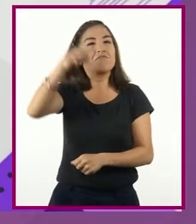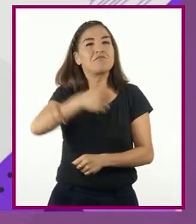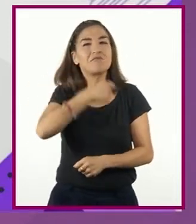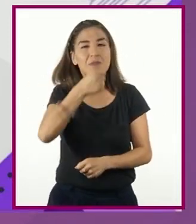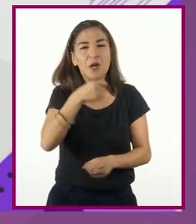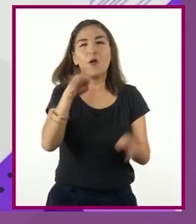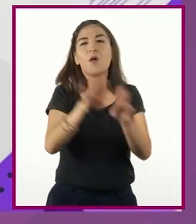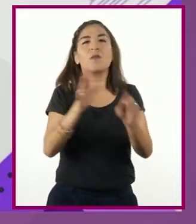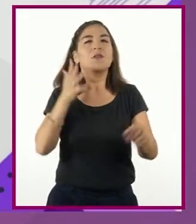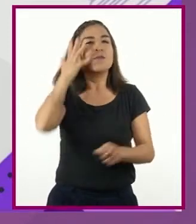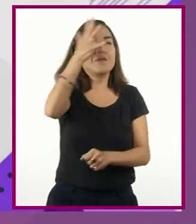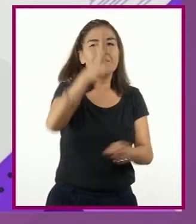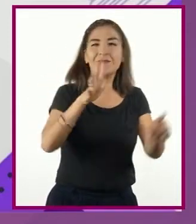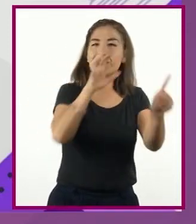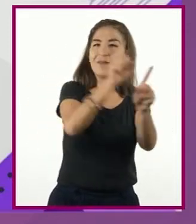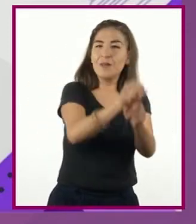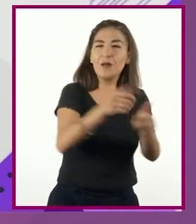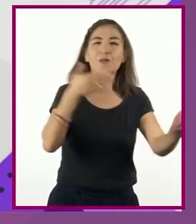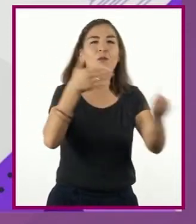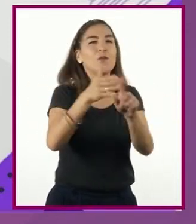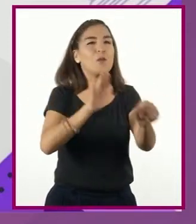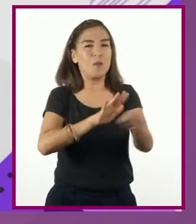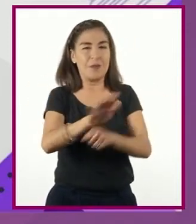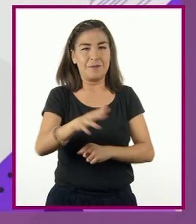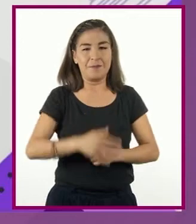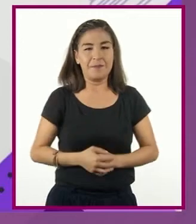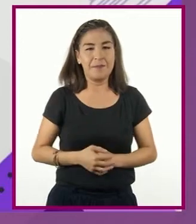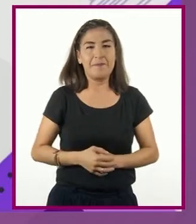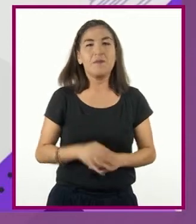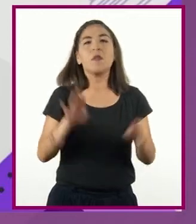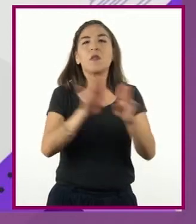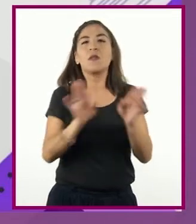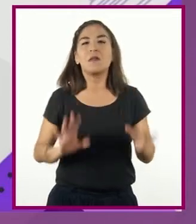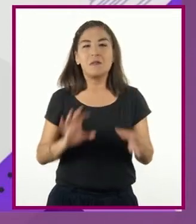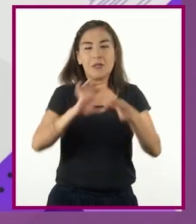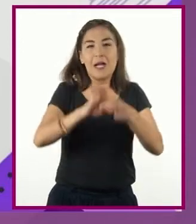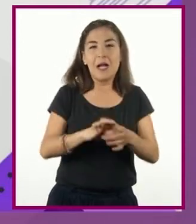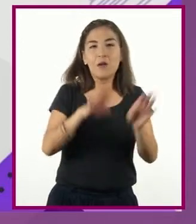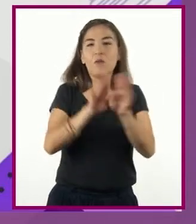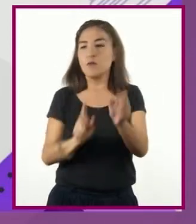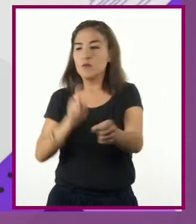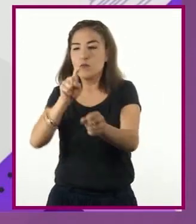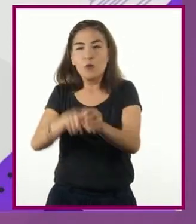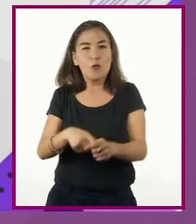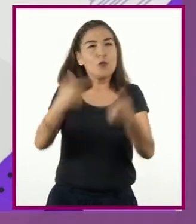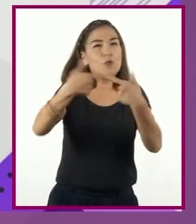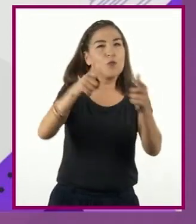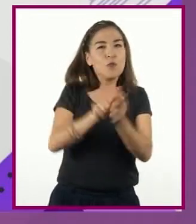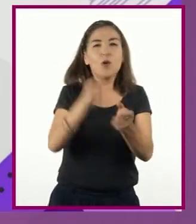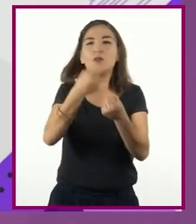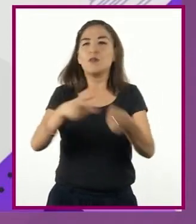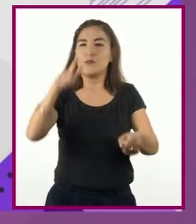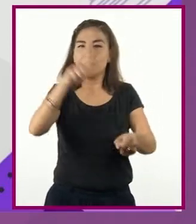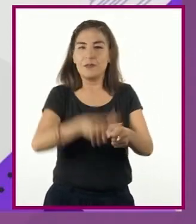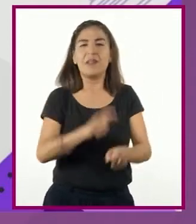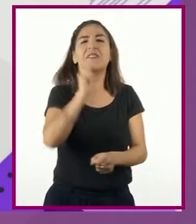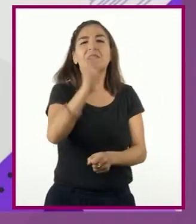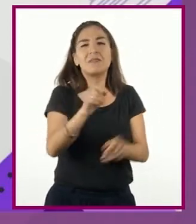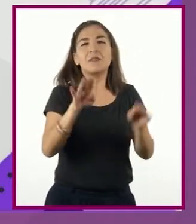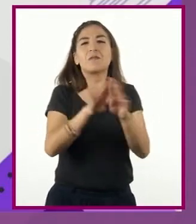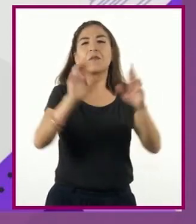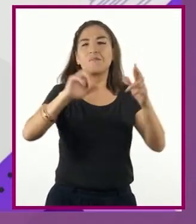las aspiraciones y las metas. Vínculo de integración social o grupal. Engloba las